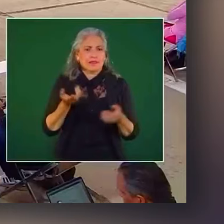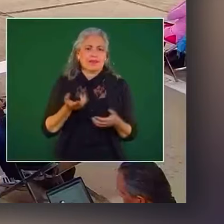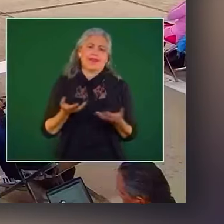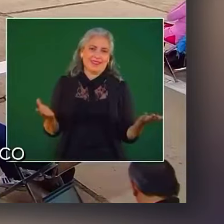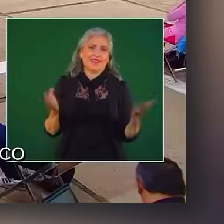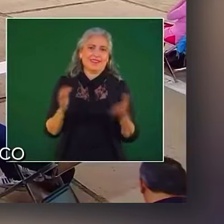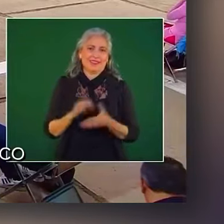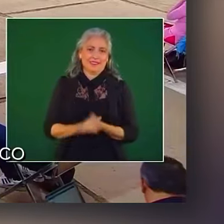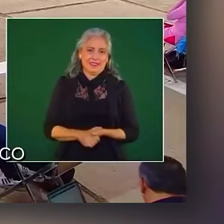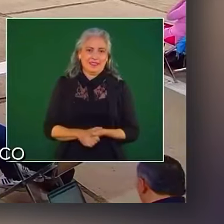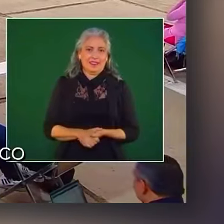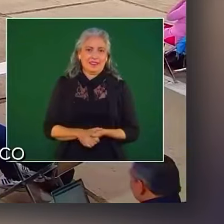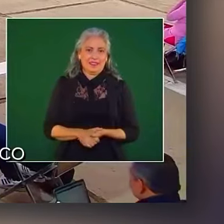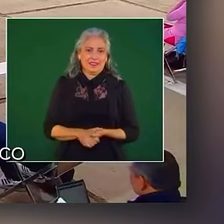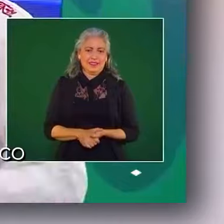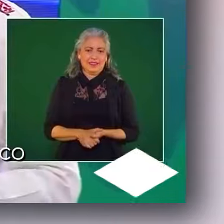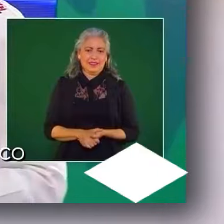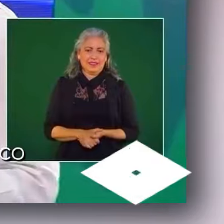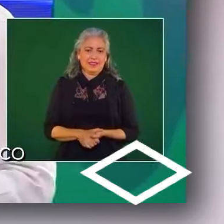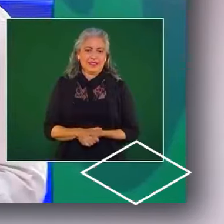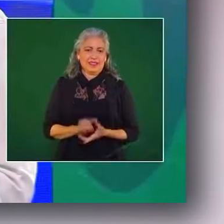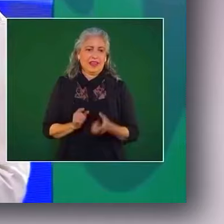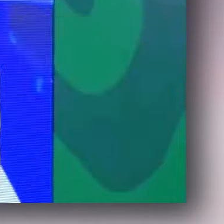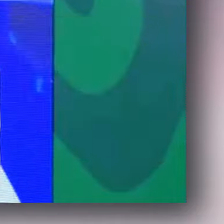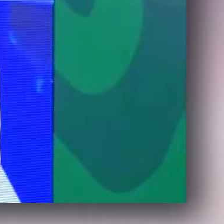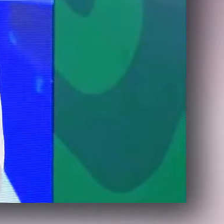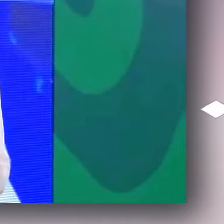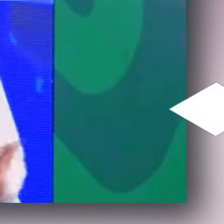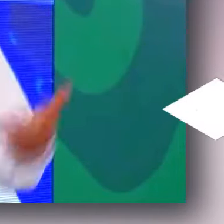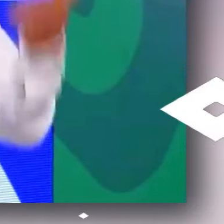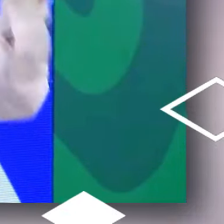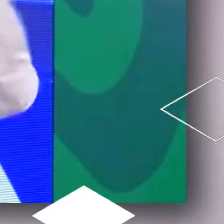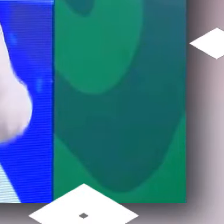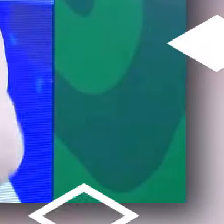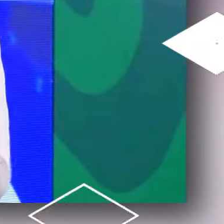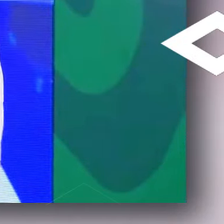Porque se sentían los dueños de México y se